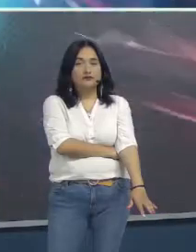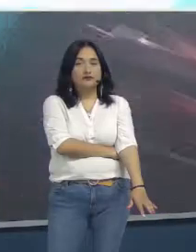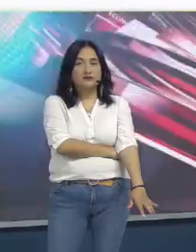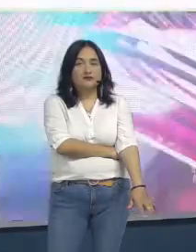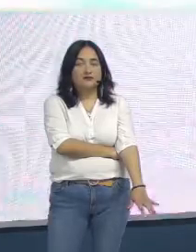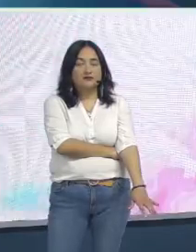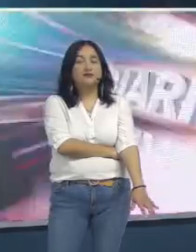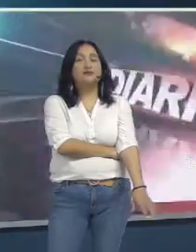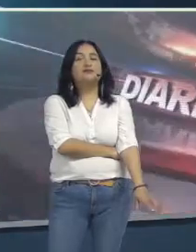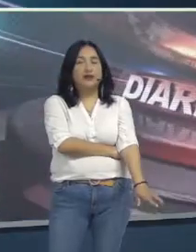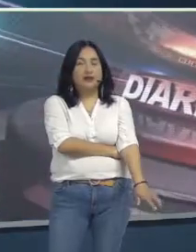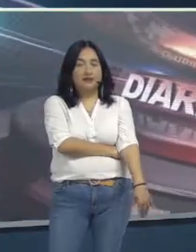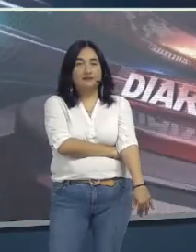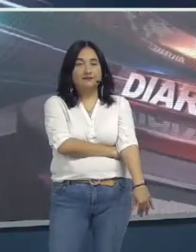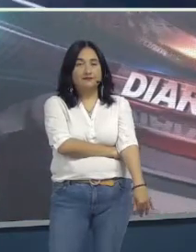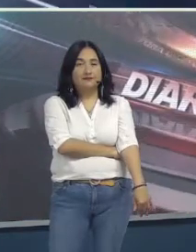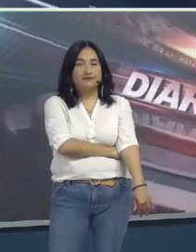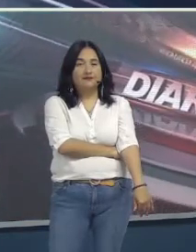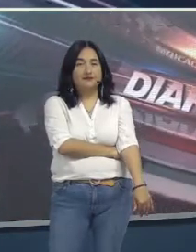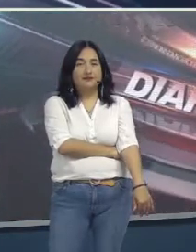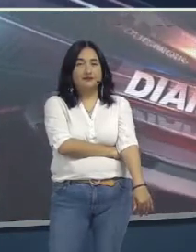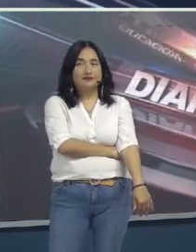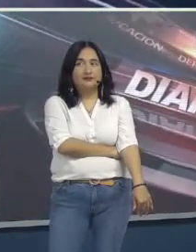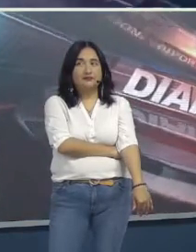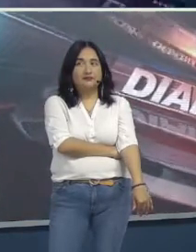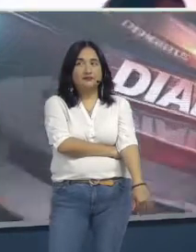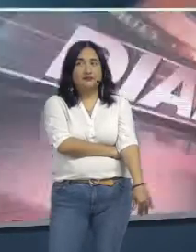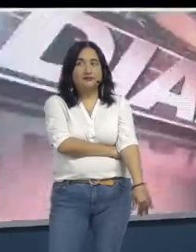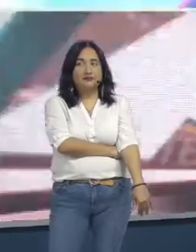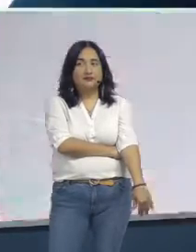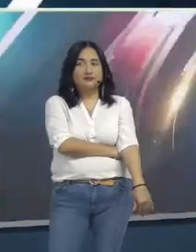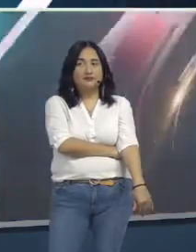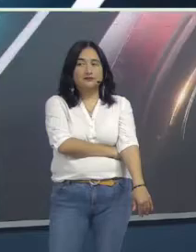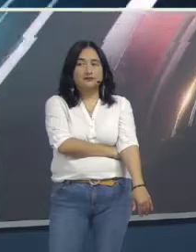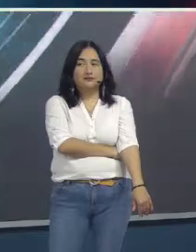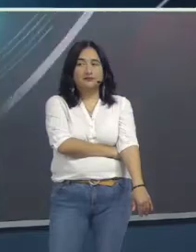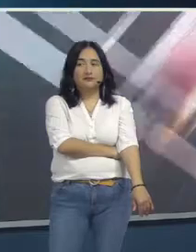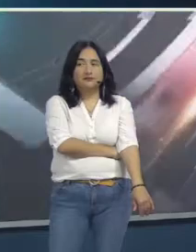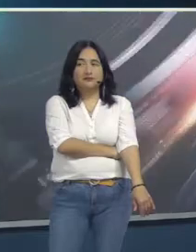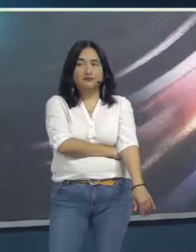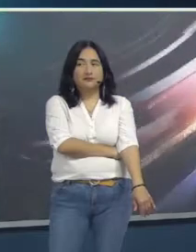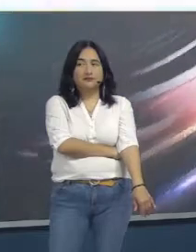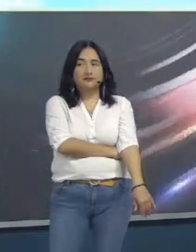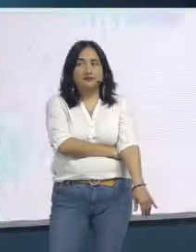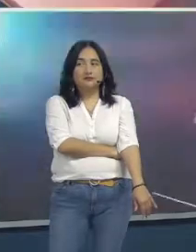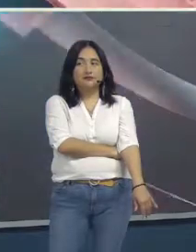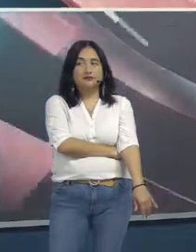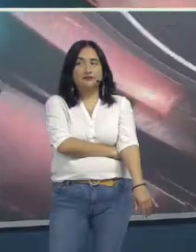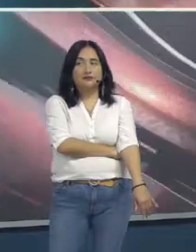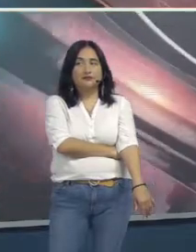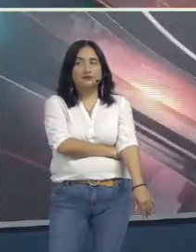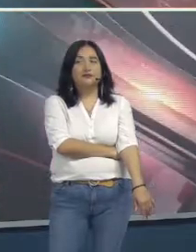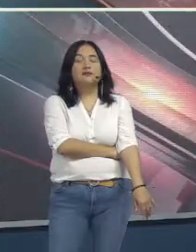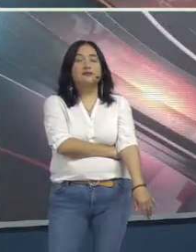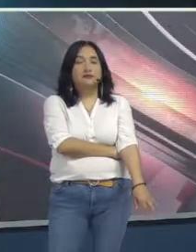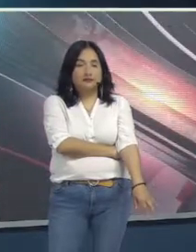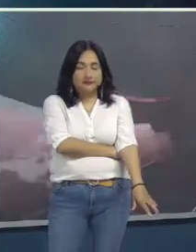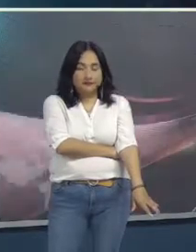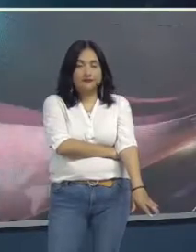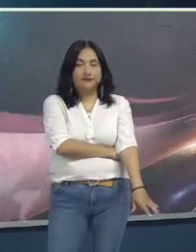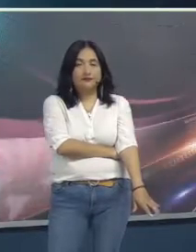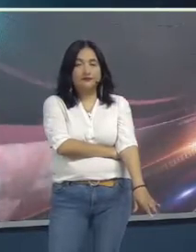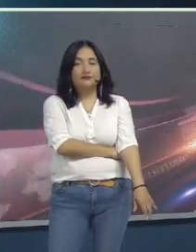mesas sectoriales. De ahí estuvimos alrededor de 2 semanas, poco más de 2 semanas, trabajando por sectores. A la vez trabajaron simultáneamente